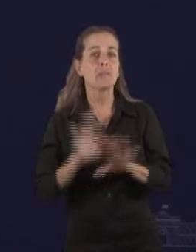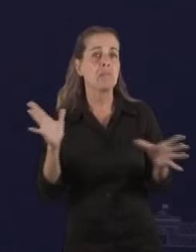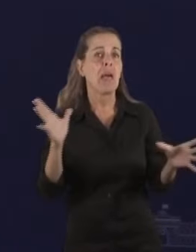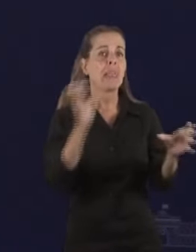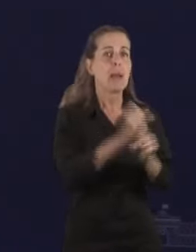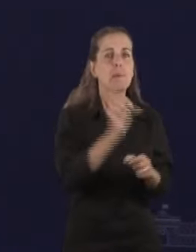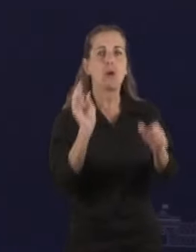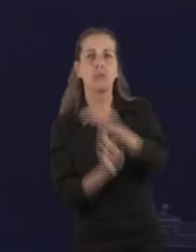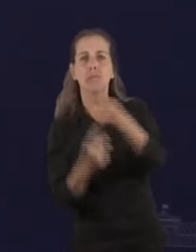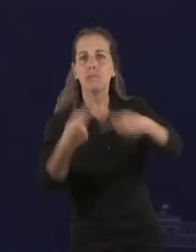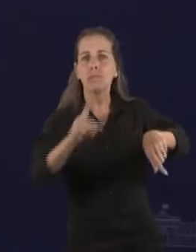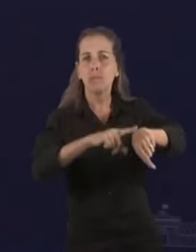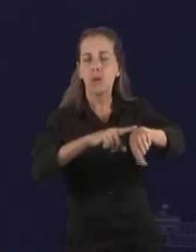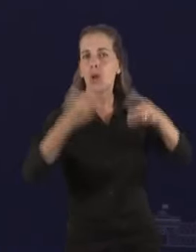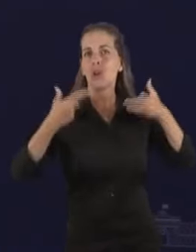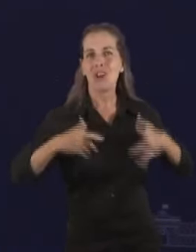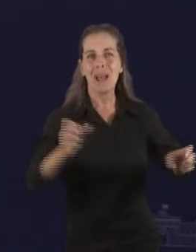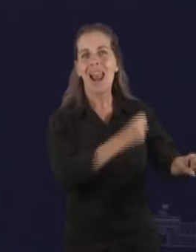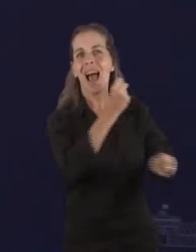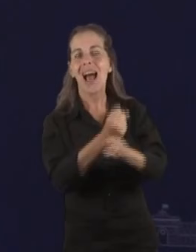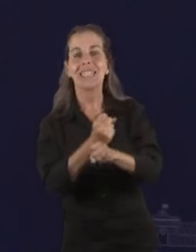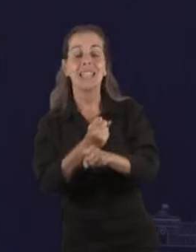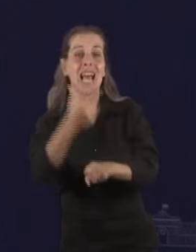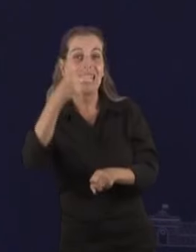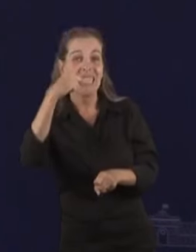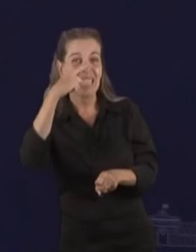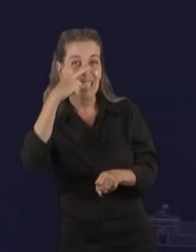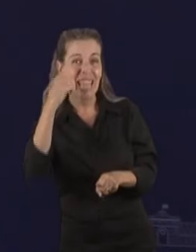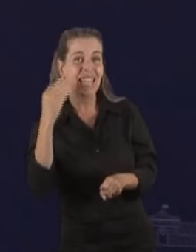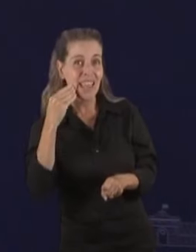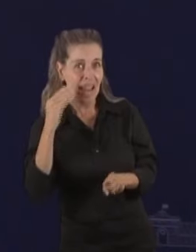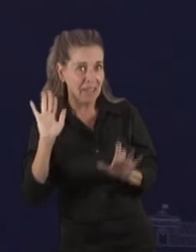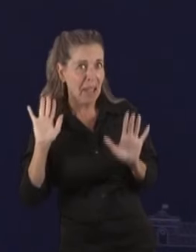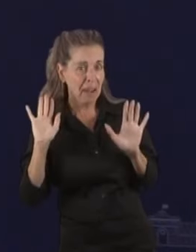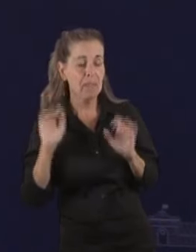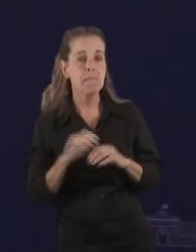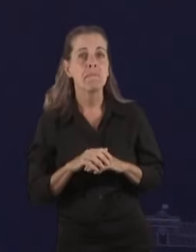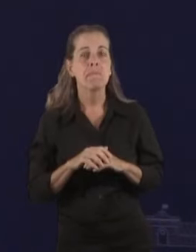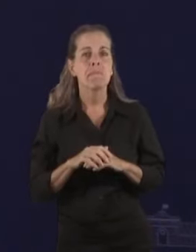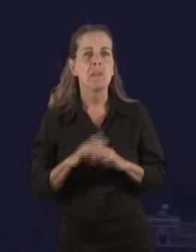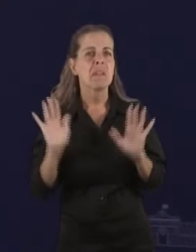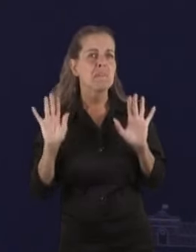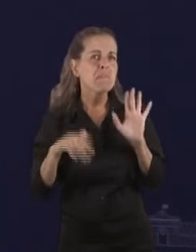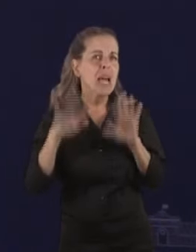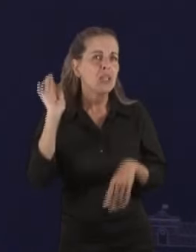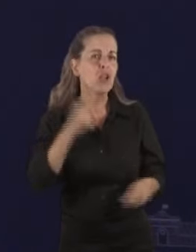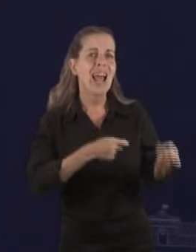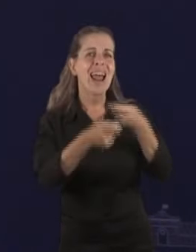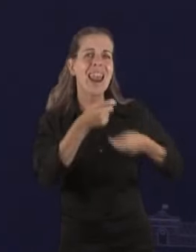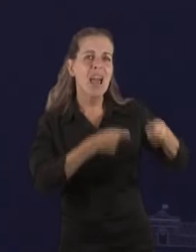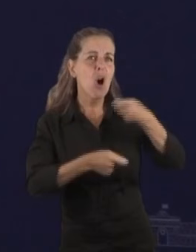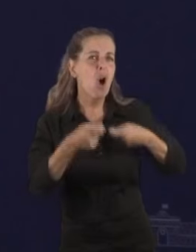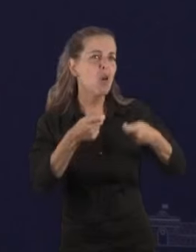las 19 horas y prácticamente los locales comerciales, la